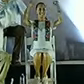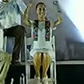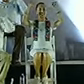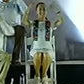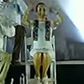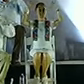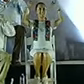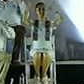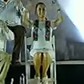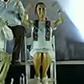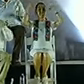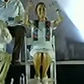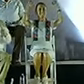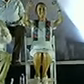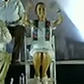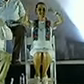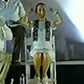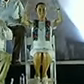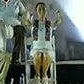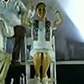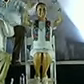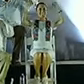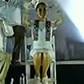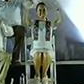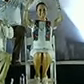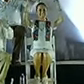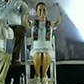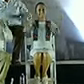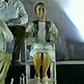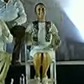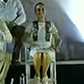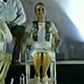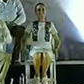presid pres presid